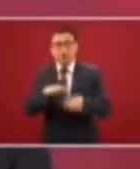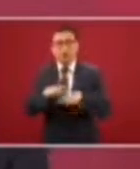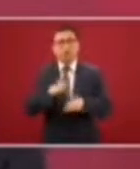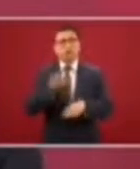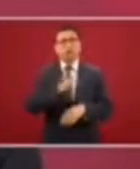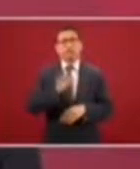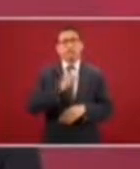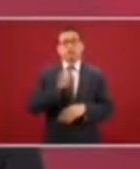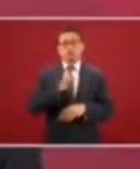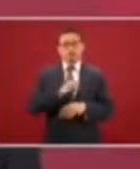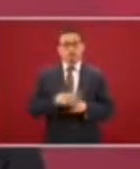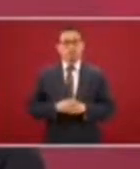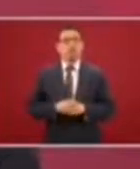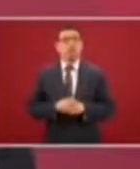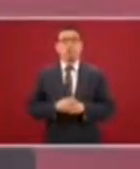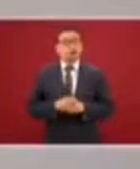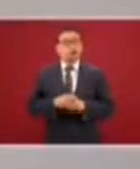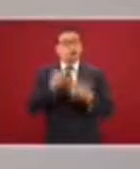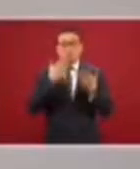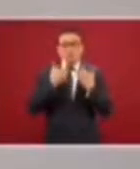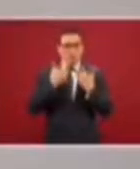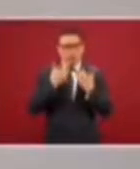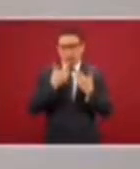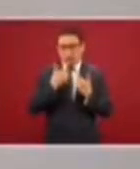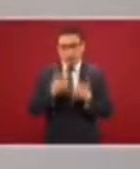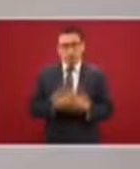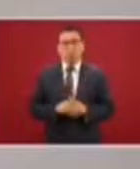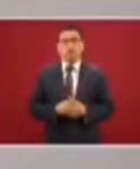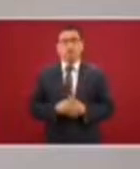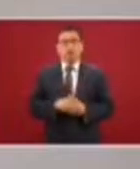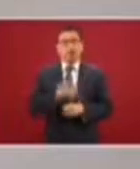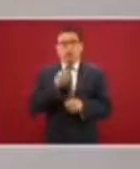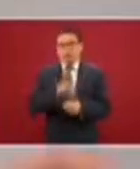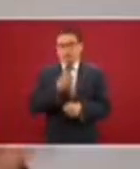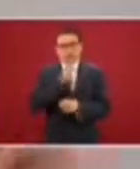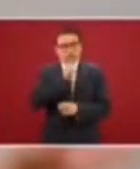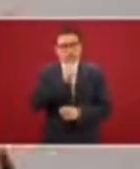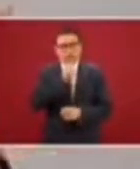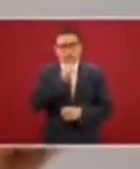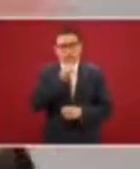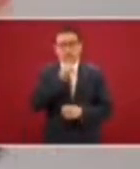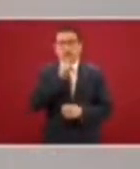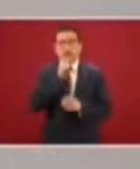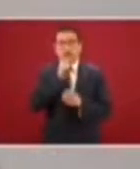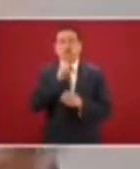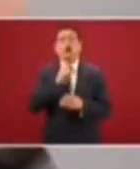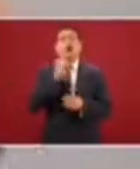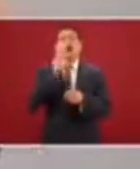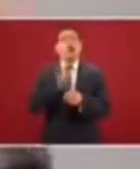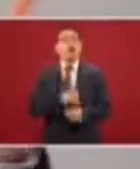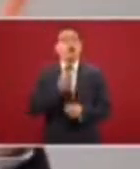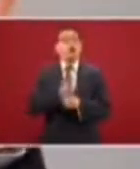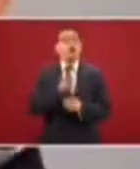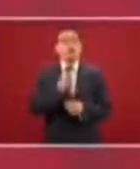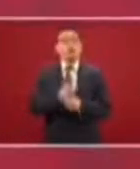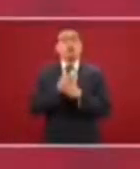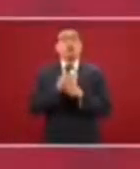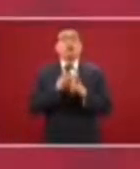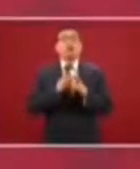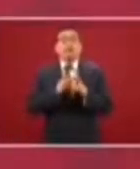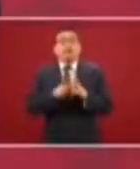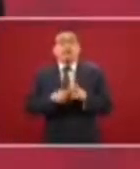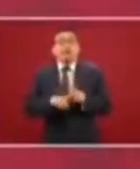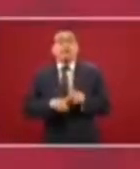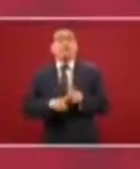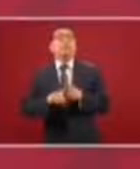manera generalizada. No hay razón alguna hasta este momento. Estamos en escenario 1 y